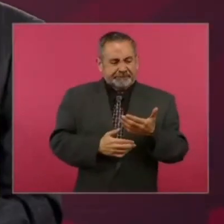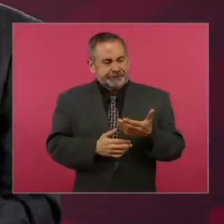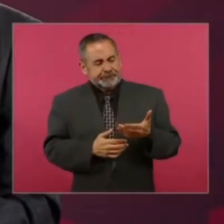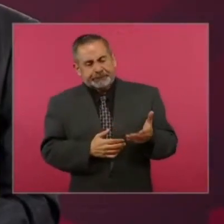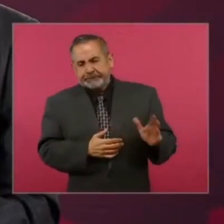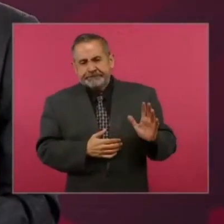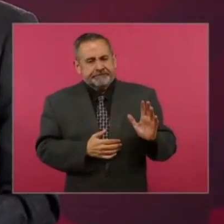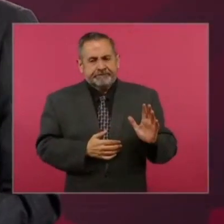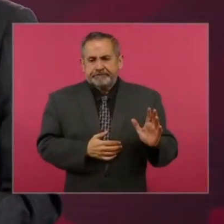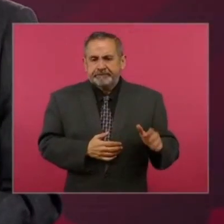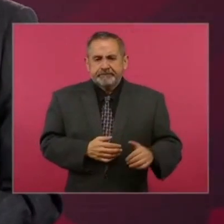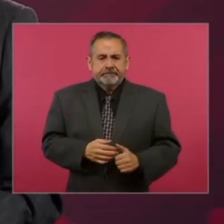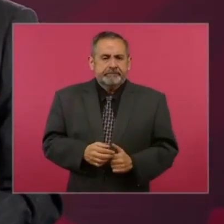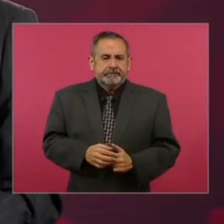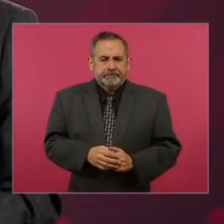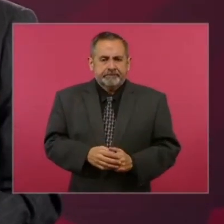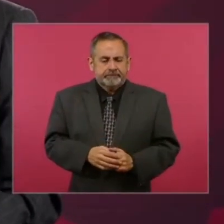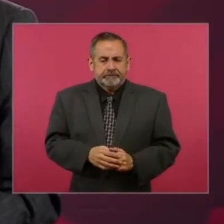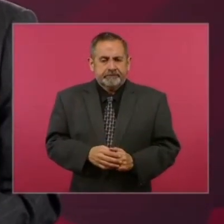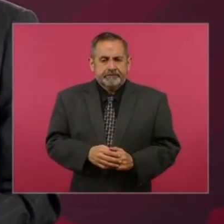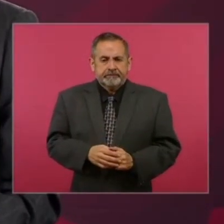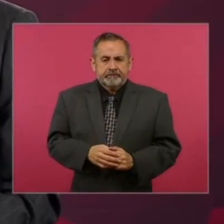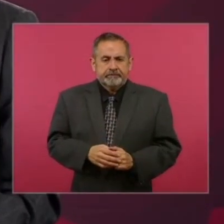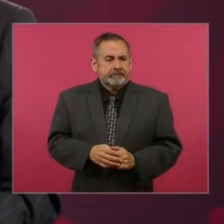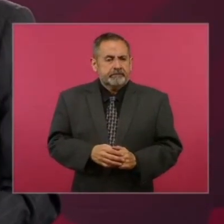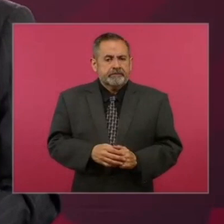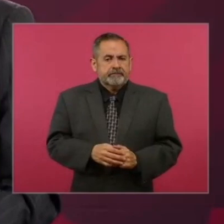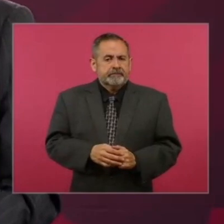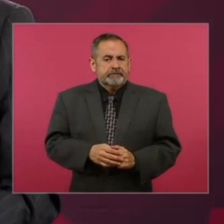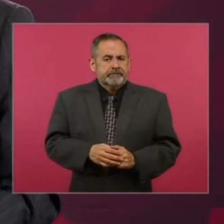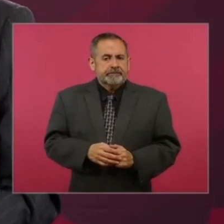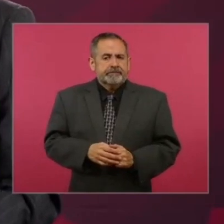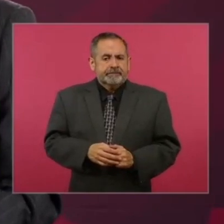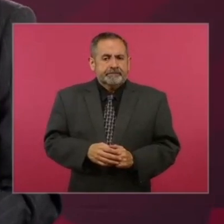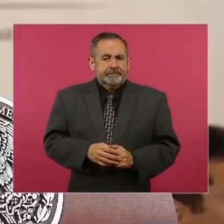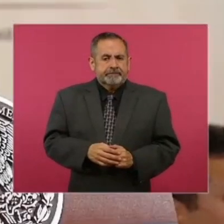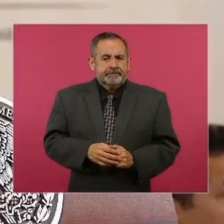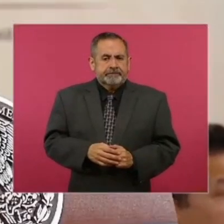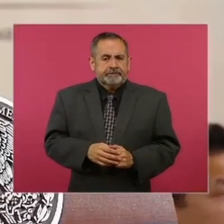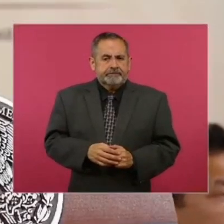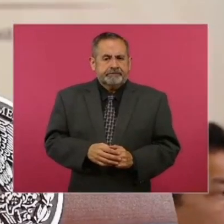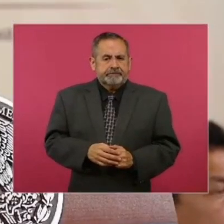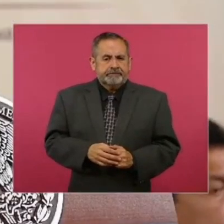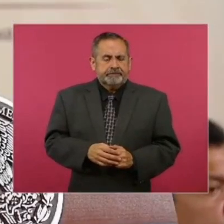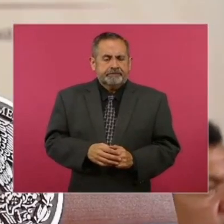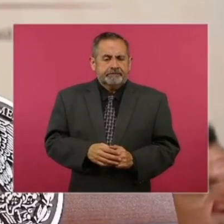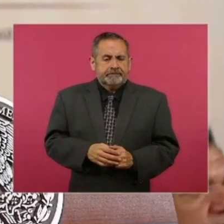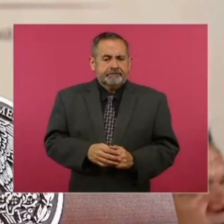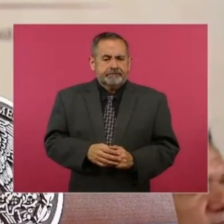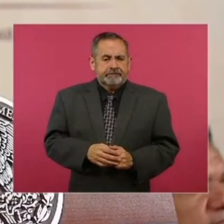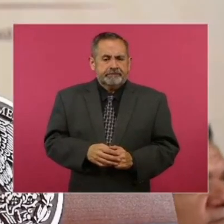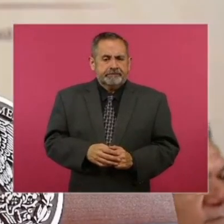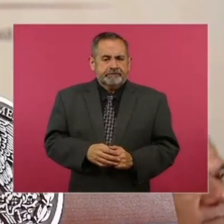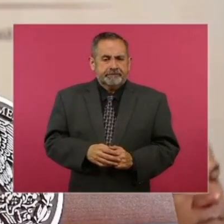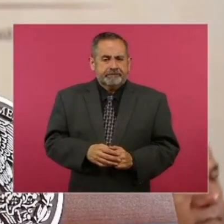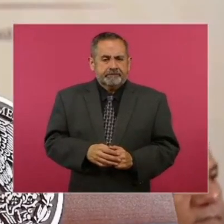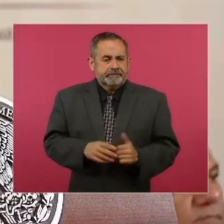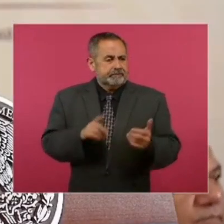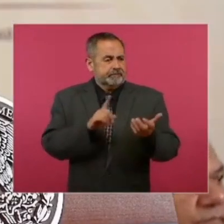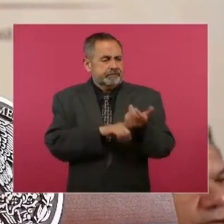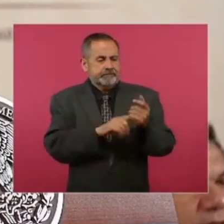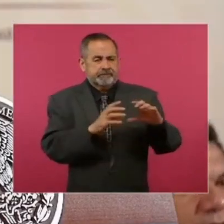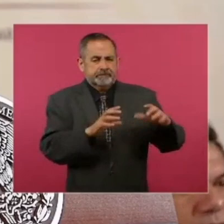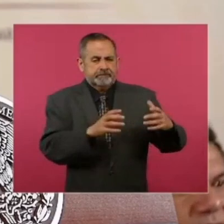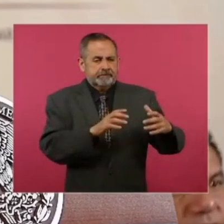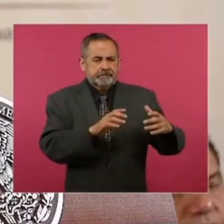sus cargos mediante el voto Popular en elecciones generales esto pasa a nivel estado a nivel Federal es otra cosa